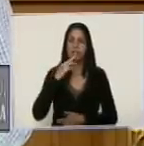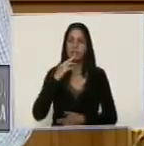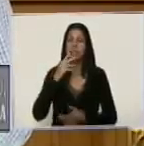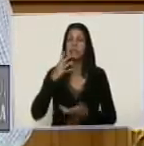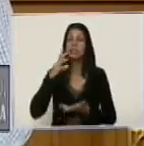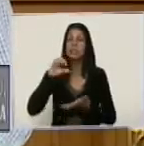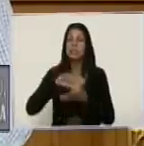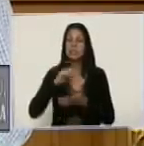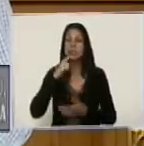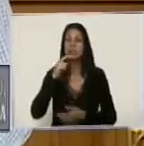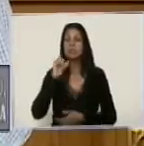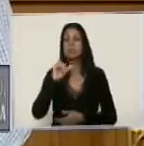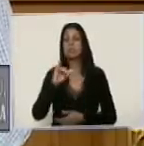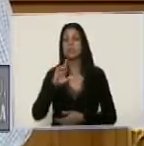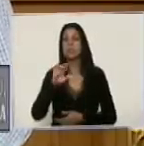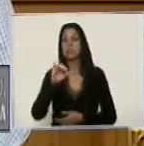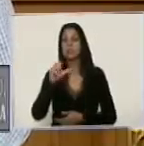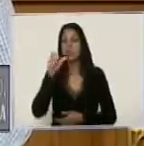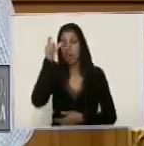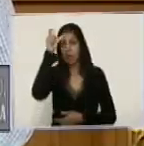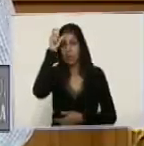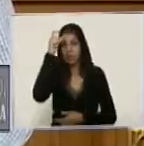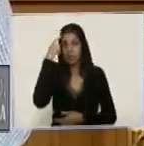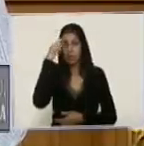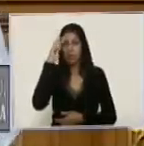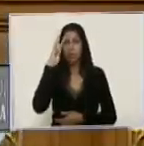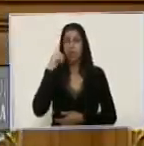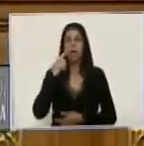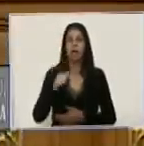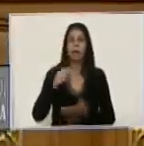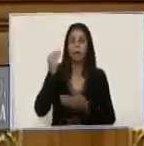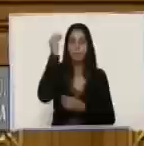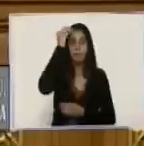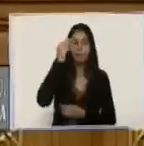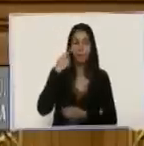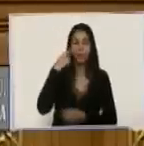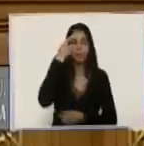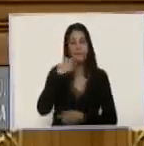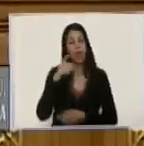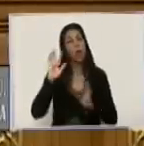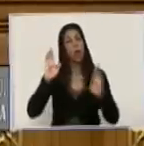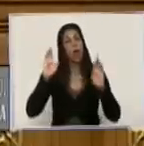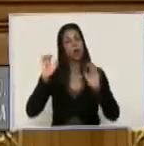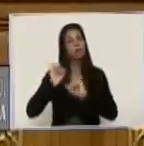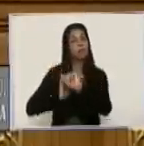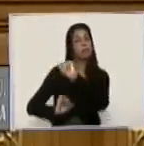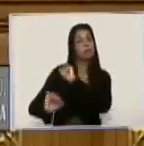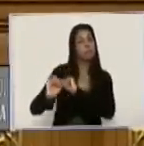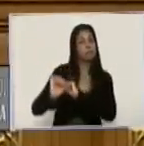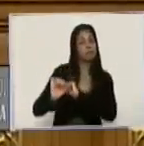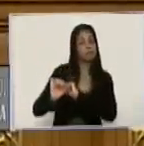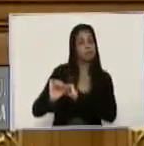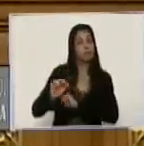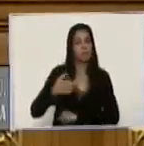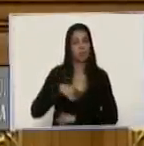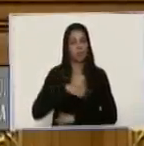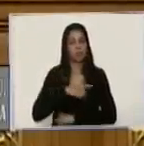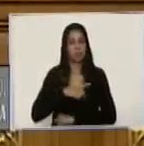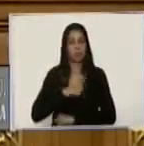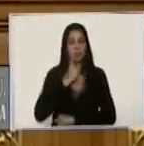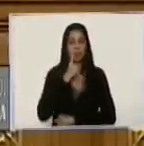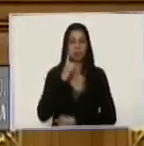fue. Yo aspiro como mínimo conservadoramente que tenemos que tener 1 millón